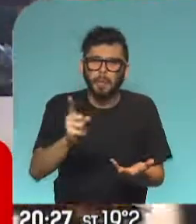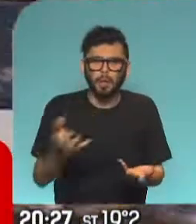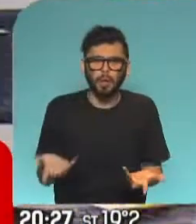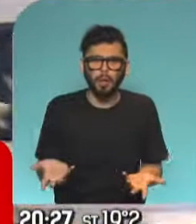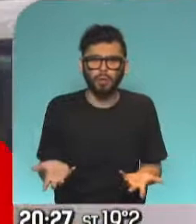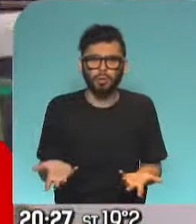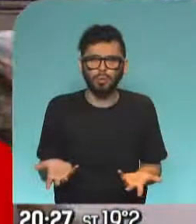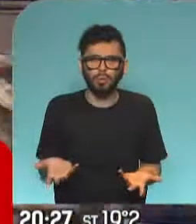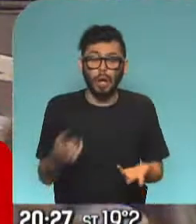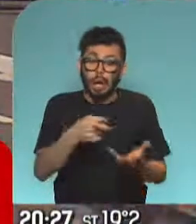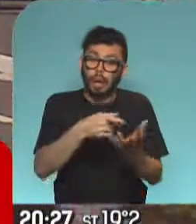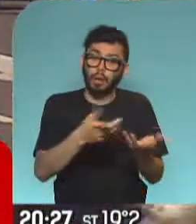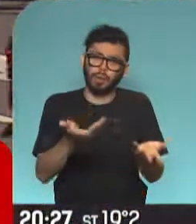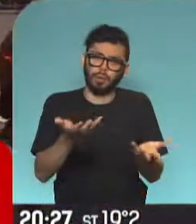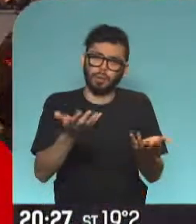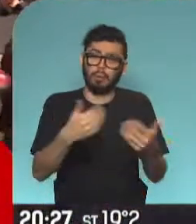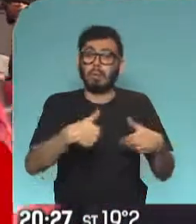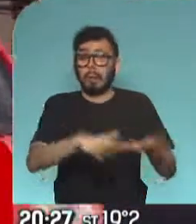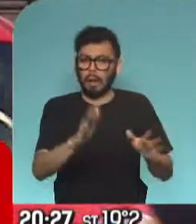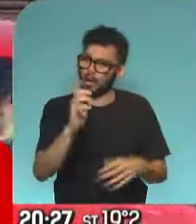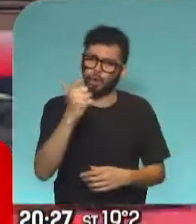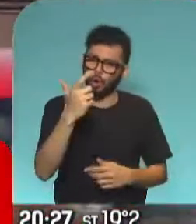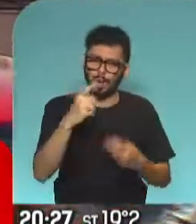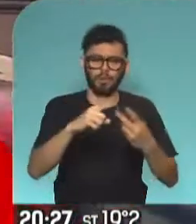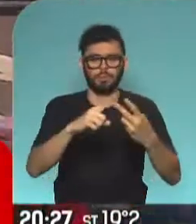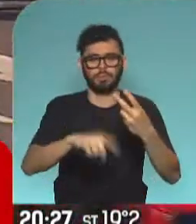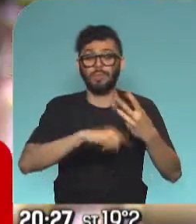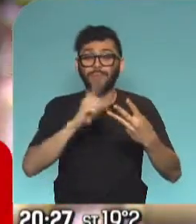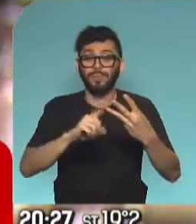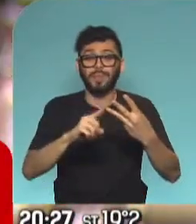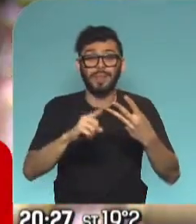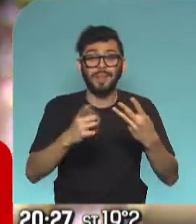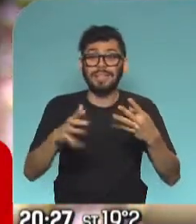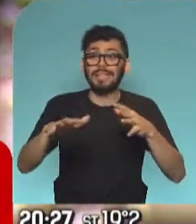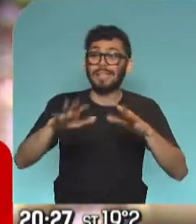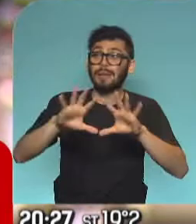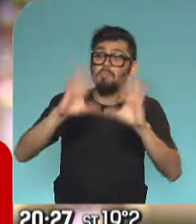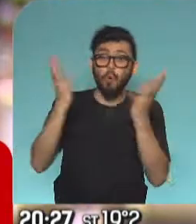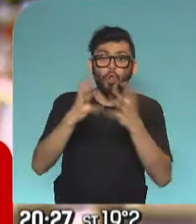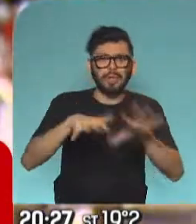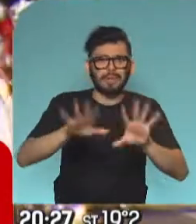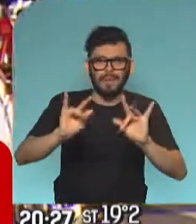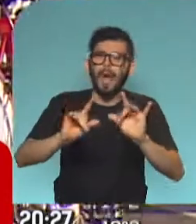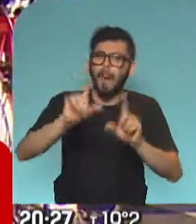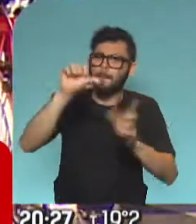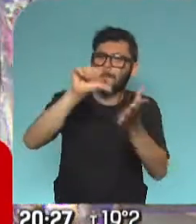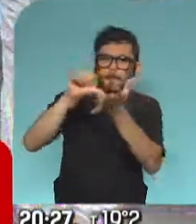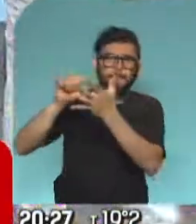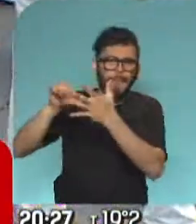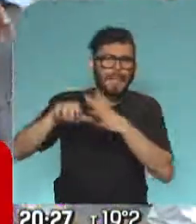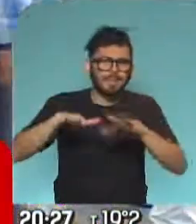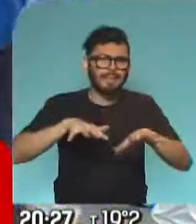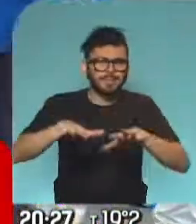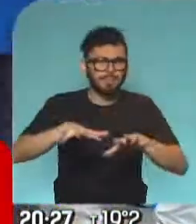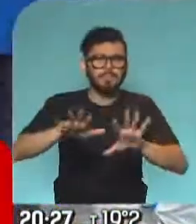y en tercer lugar bueno estamos en una expresión muy compleja del mundo vive este tipo de movilizaciones y en países periféricos como el nuestro